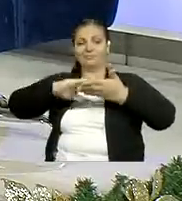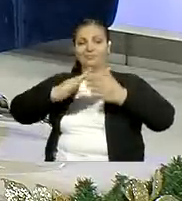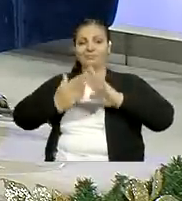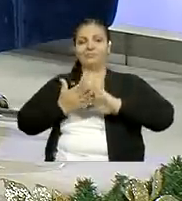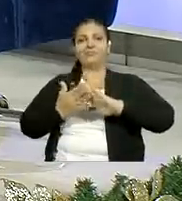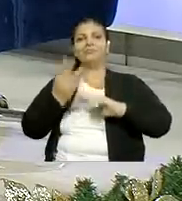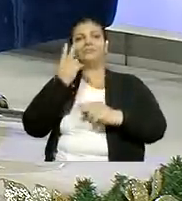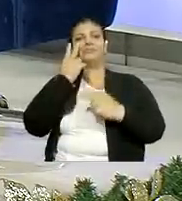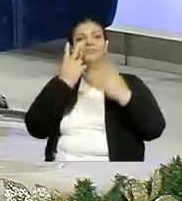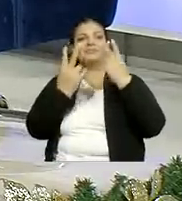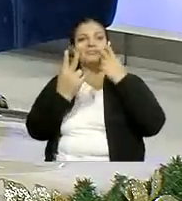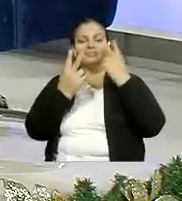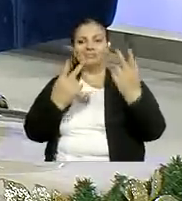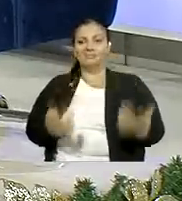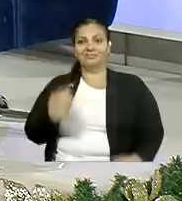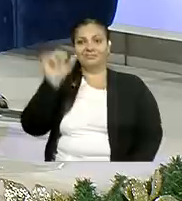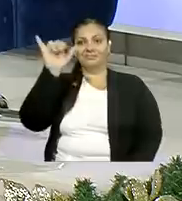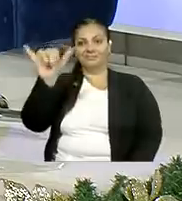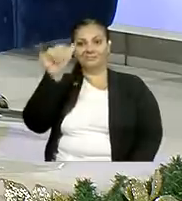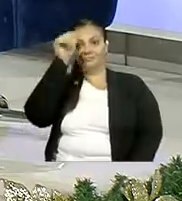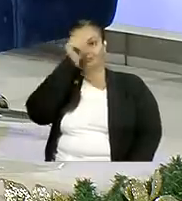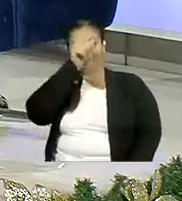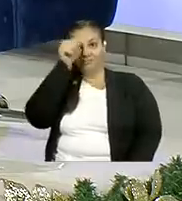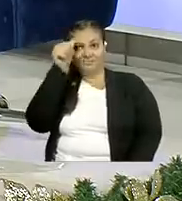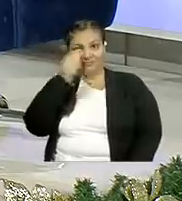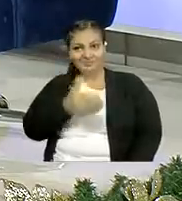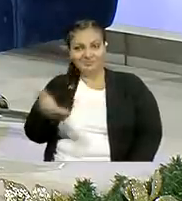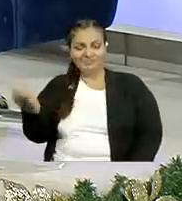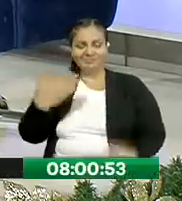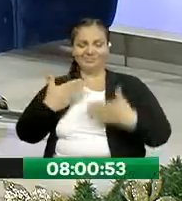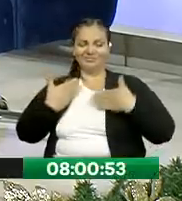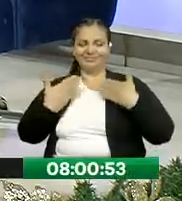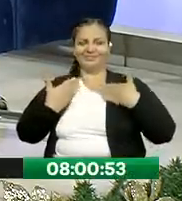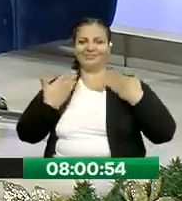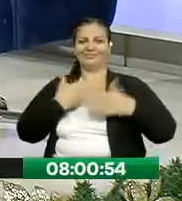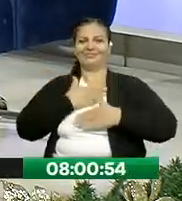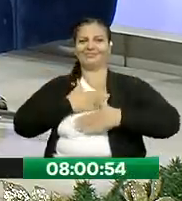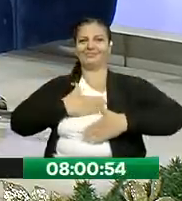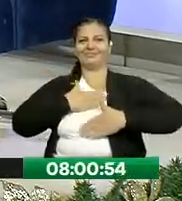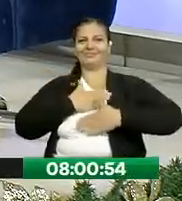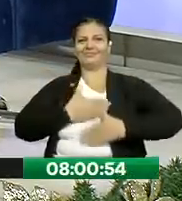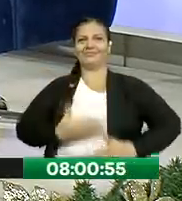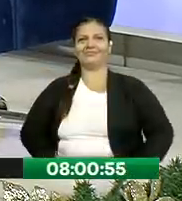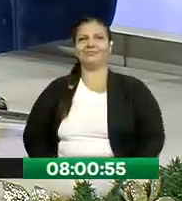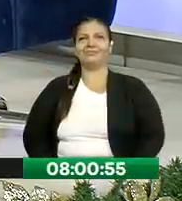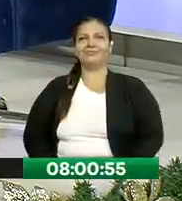Que disfruten de su fin de semana y usted también. Pero por supuesto que sí, a propósito que haya mucha gente que está